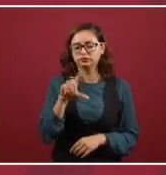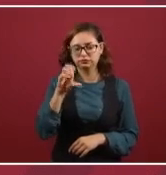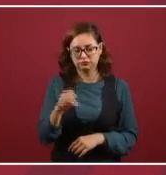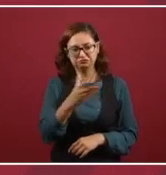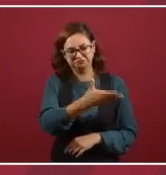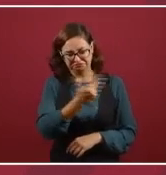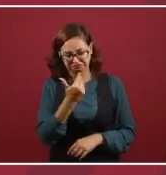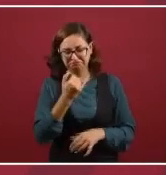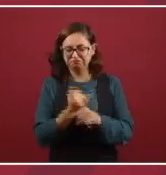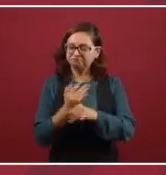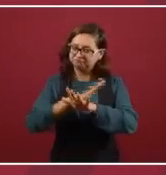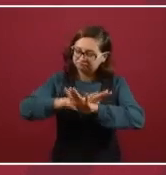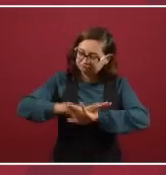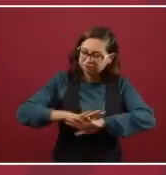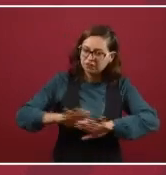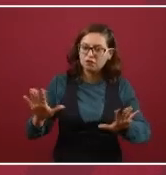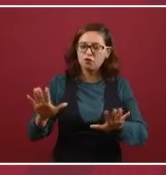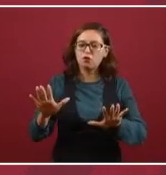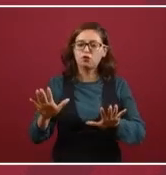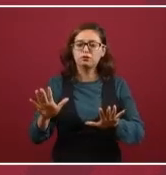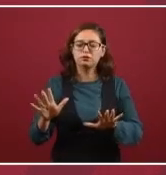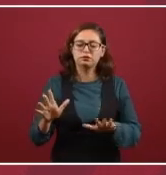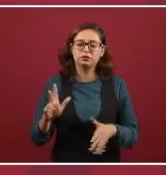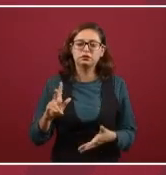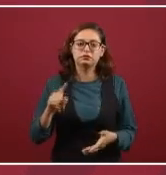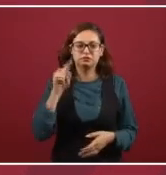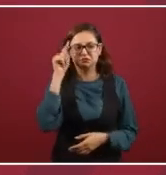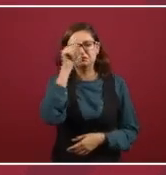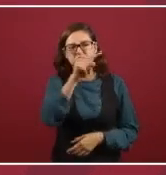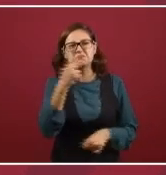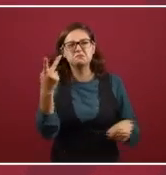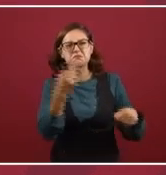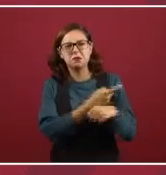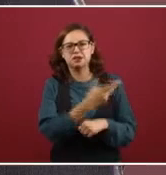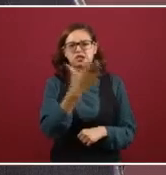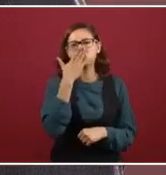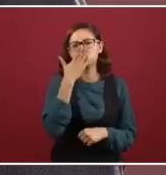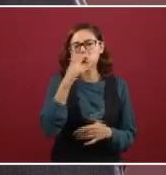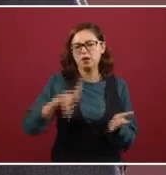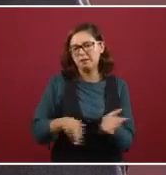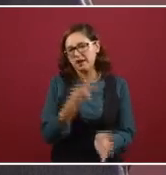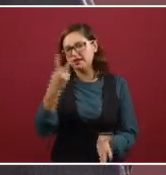informe sobre la incidencia delictiva en Sonora.